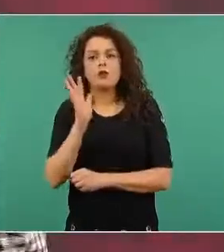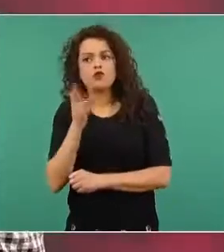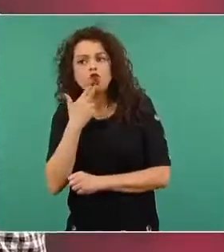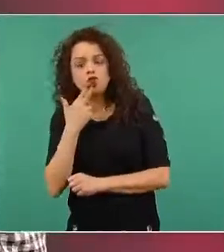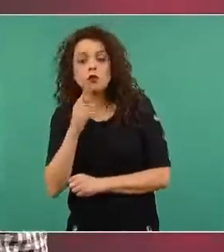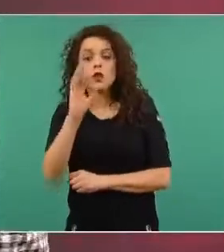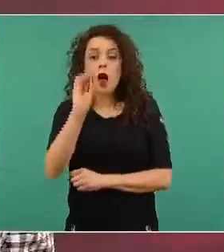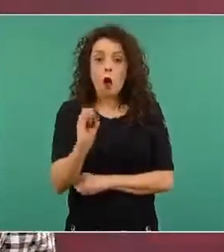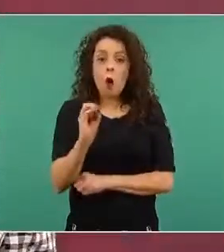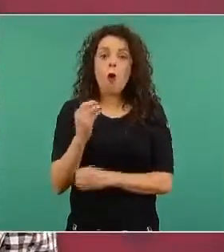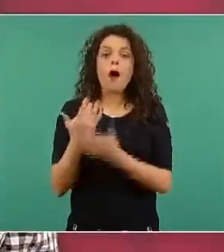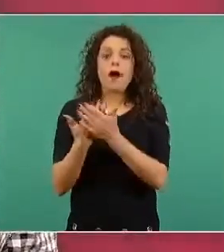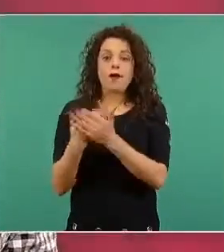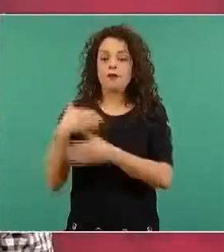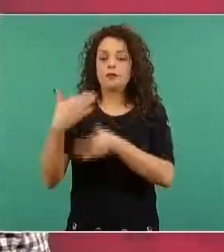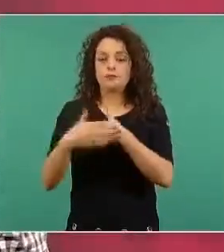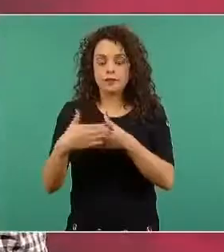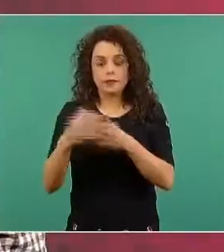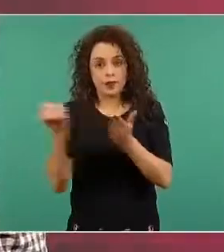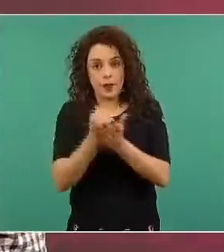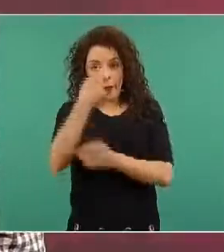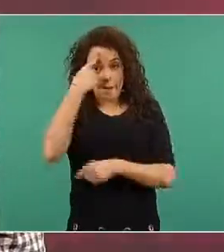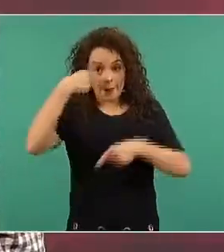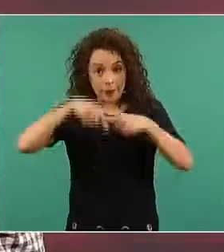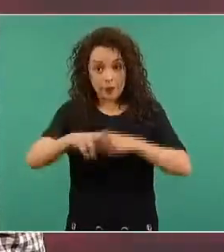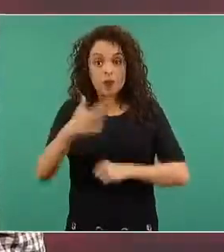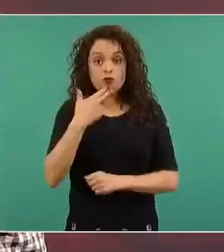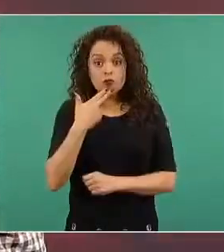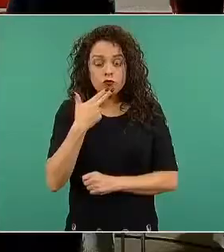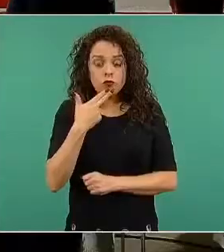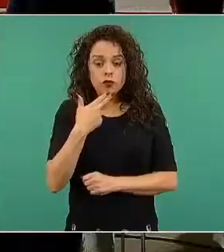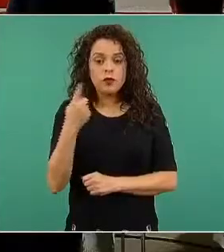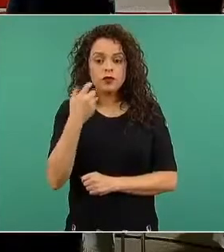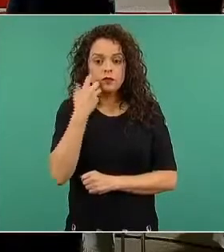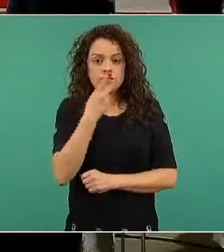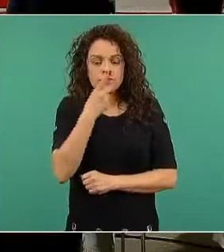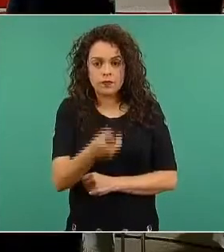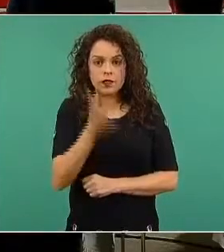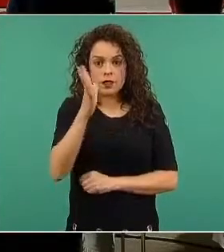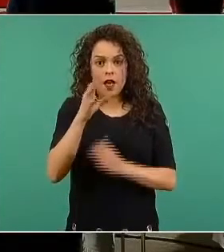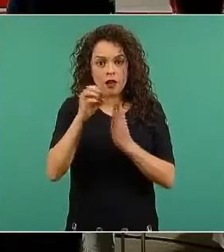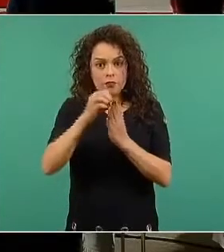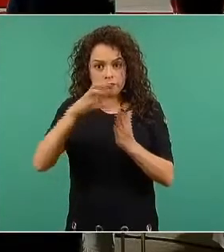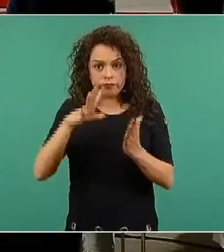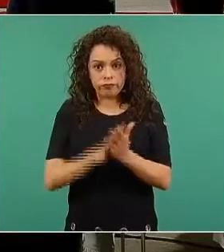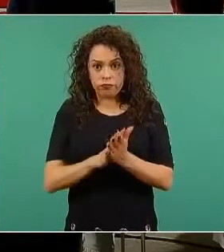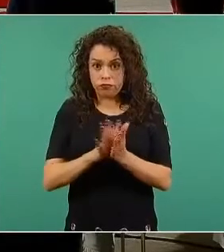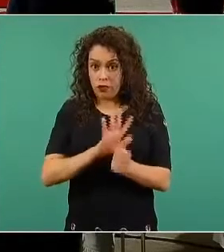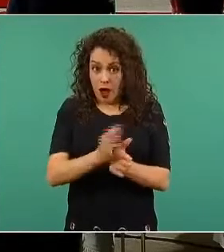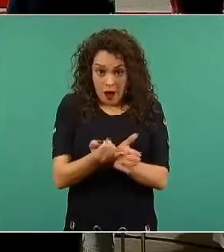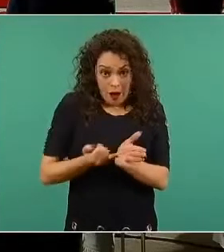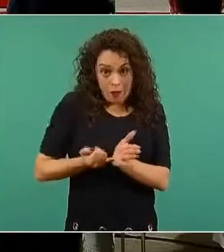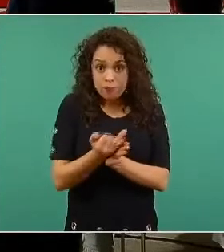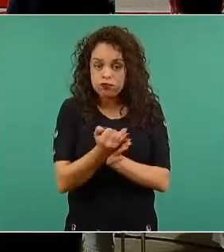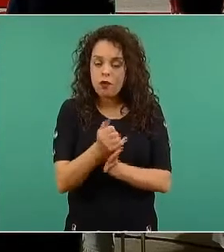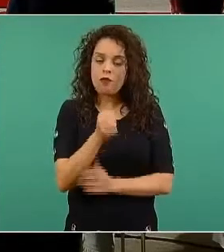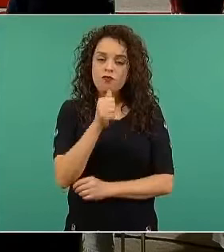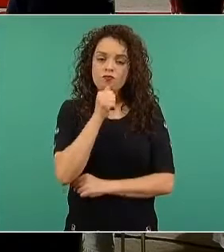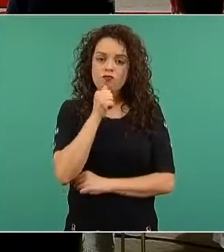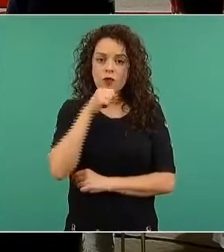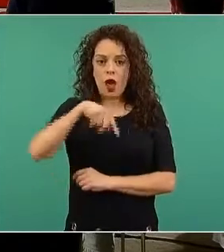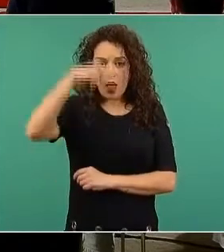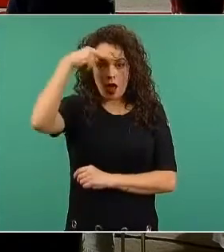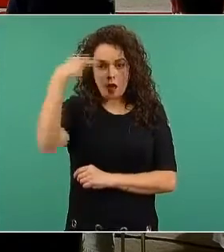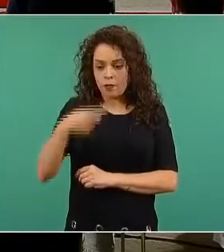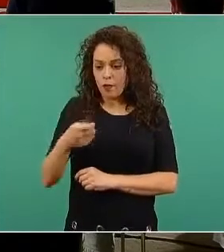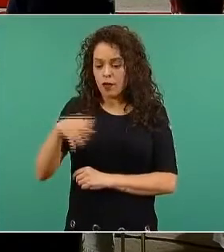en autorización próximas a uso, no se trata de un registro sanitario definitivo. En México le llamamos